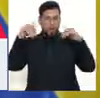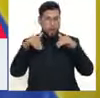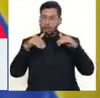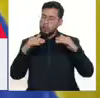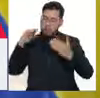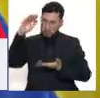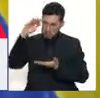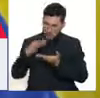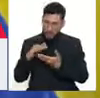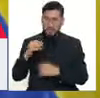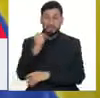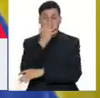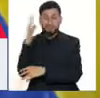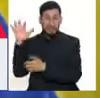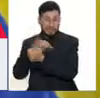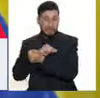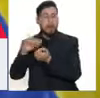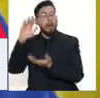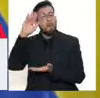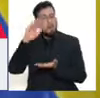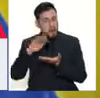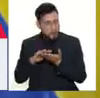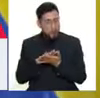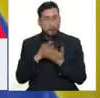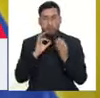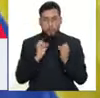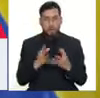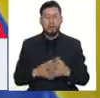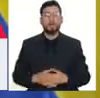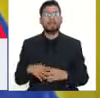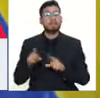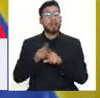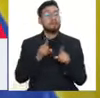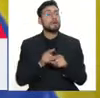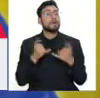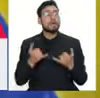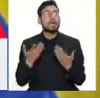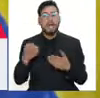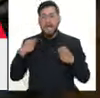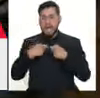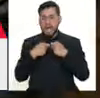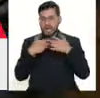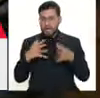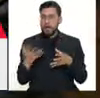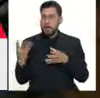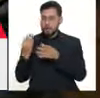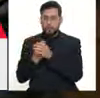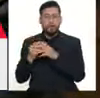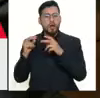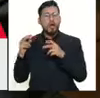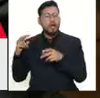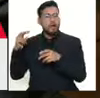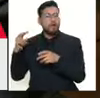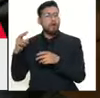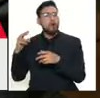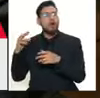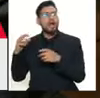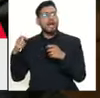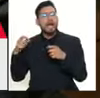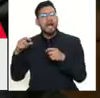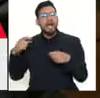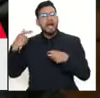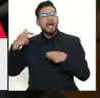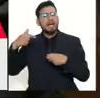medio ambiente. Al respecto, abordamos la integración energética en materia de suministro de